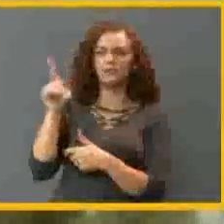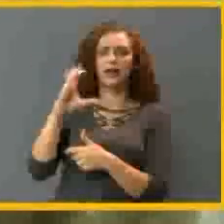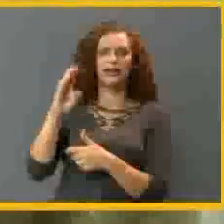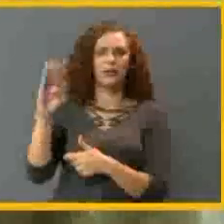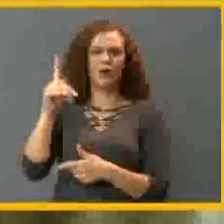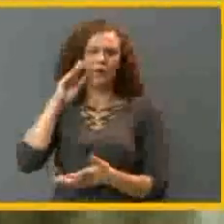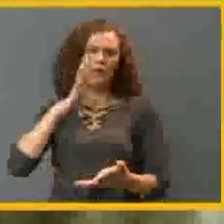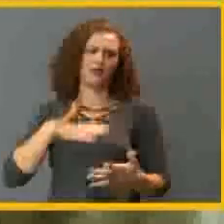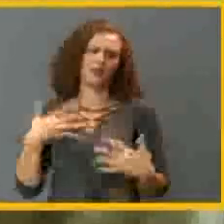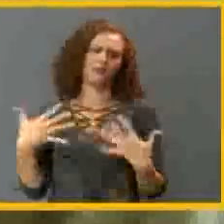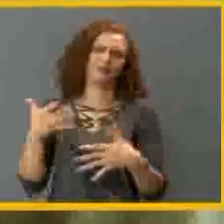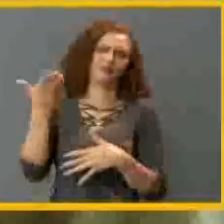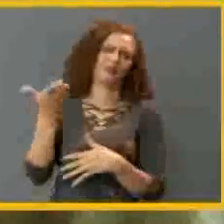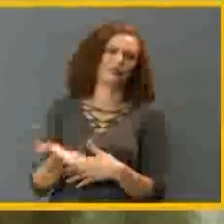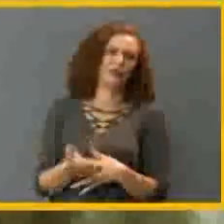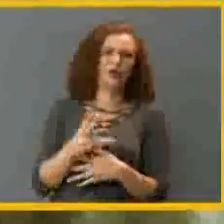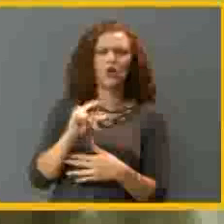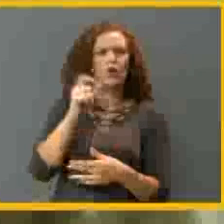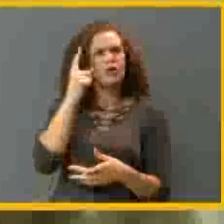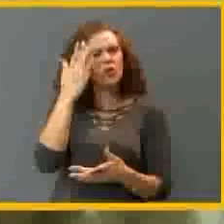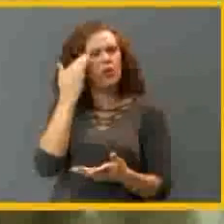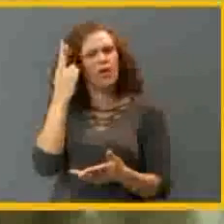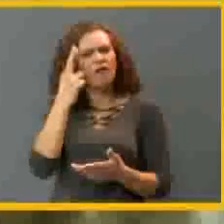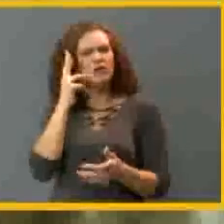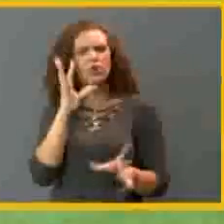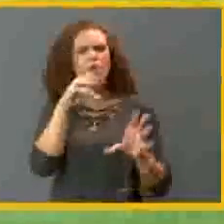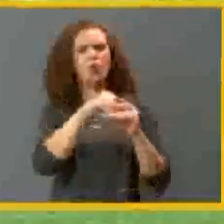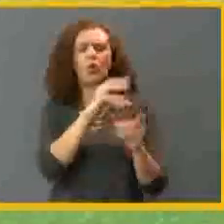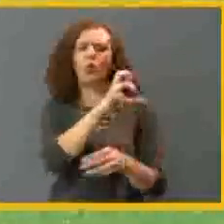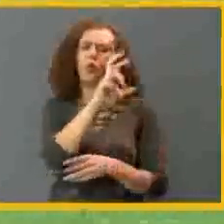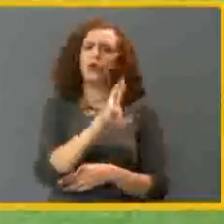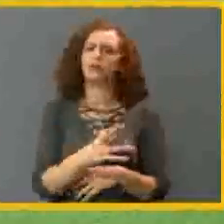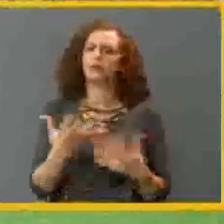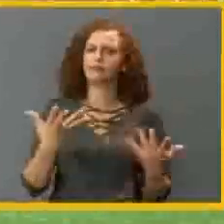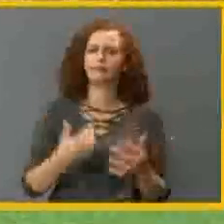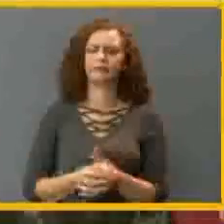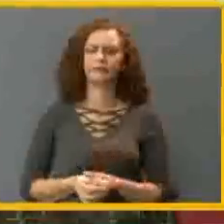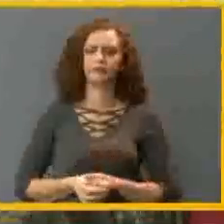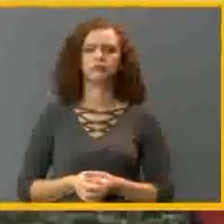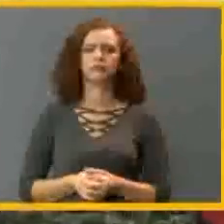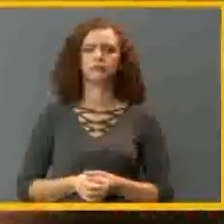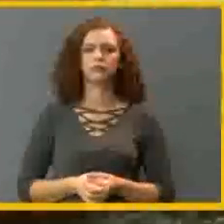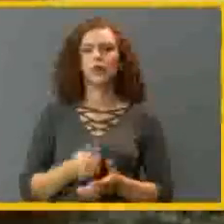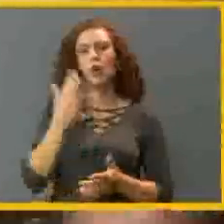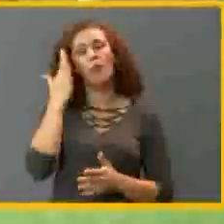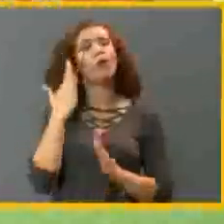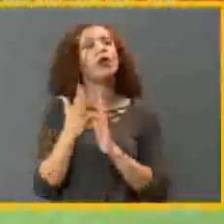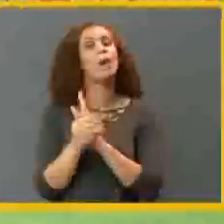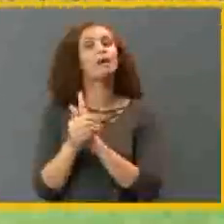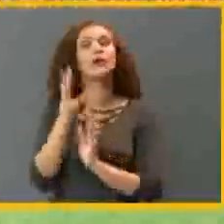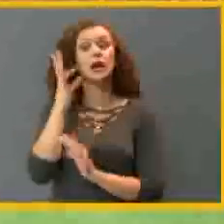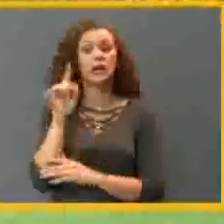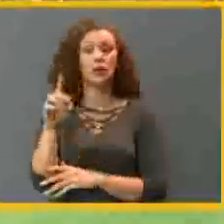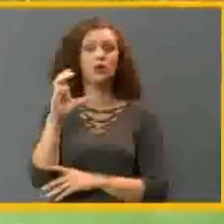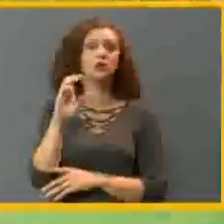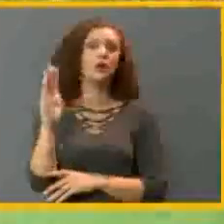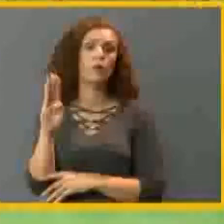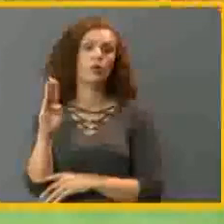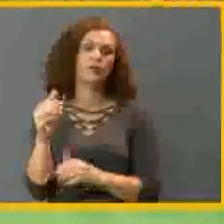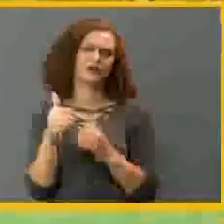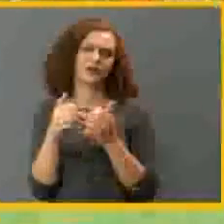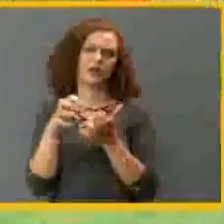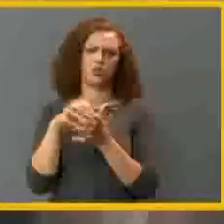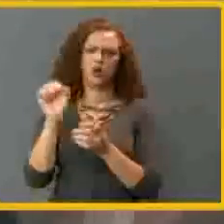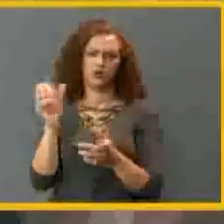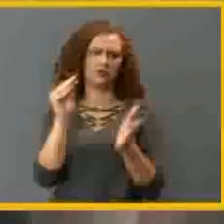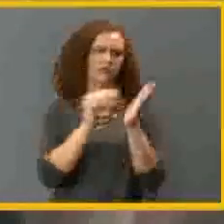mí, en realidad no entiendo la razón por qué no forma parte de la selección nacional. Por capacidad, yo creo que Cristian, sin ninguna duda,